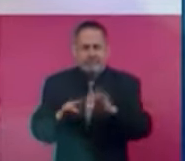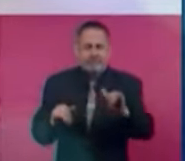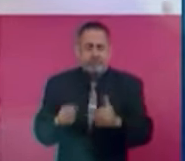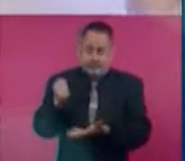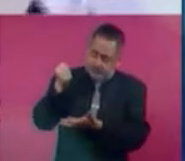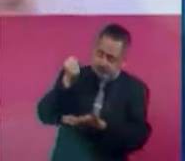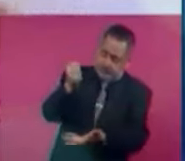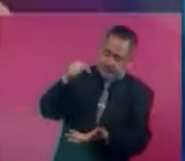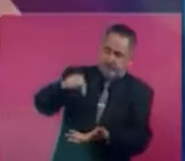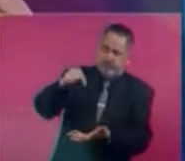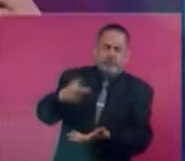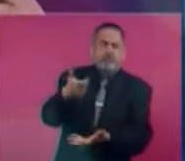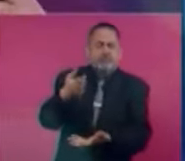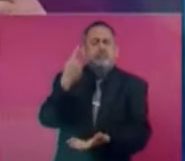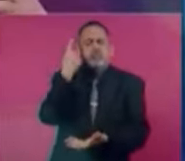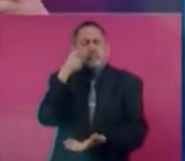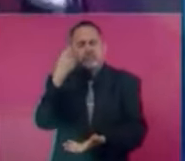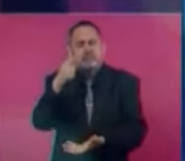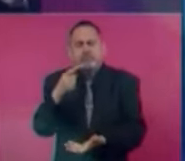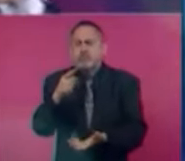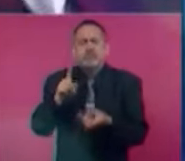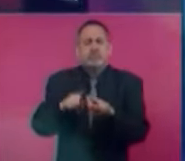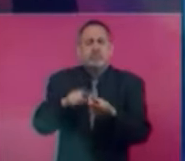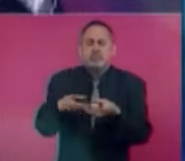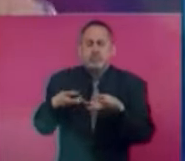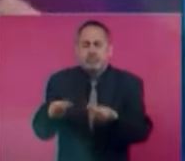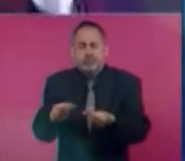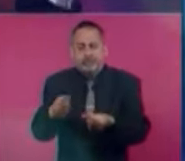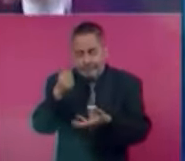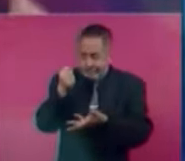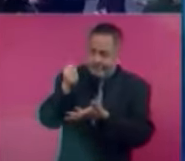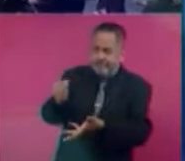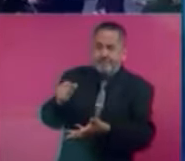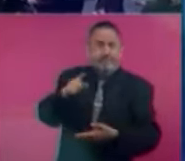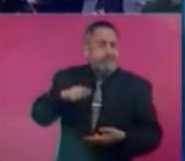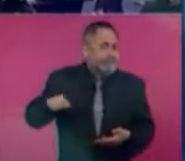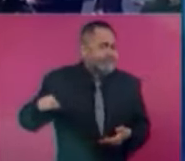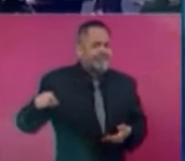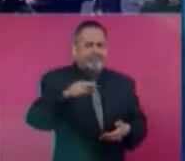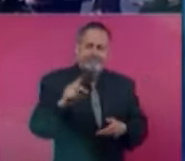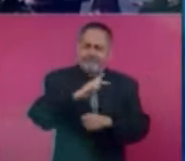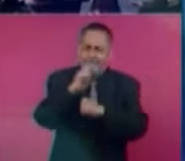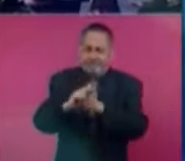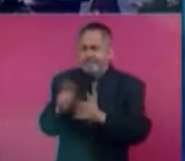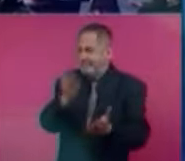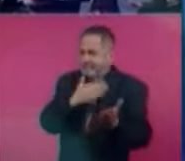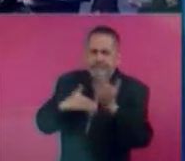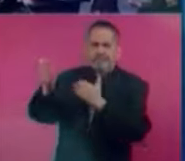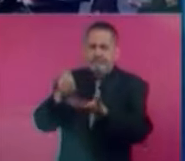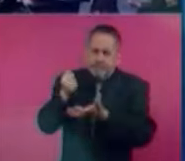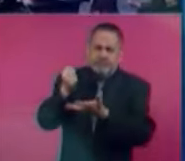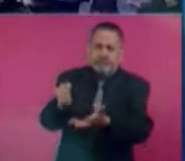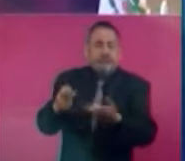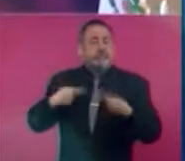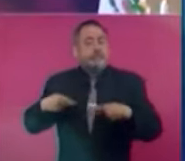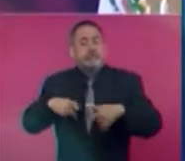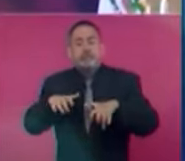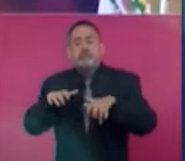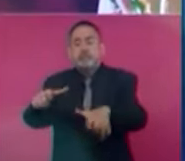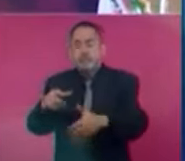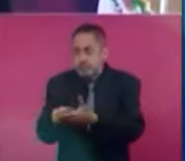no este tipo de debates lo construyó no es algo la campaña esta no inició hoy la inició desde que